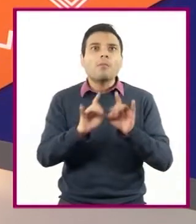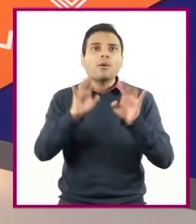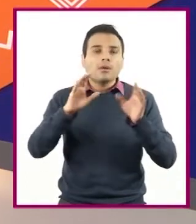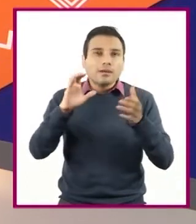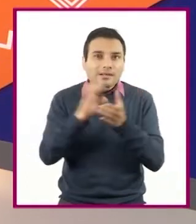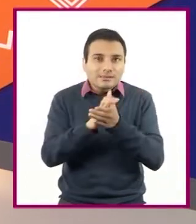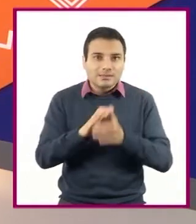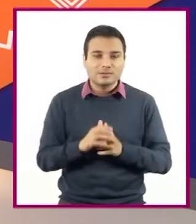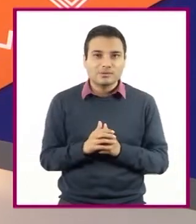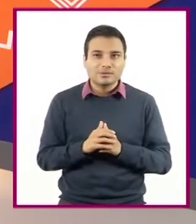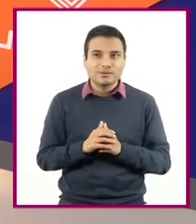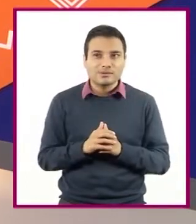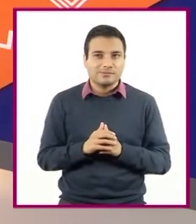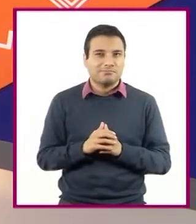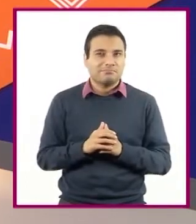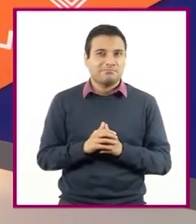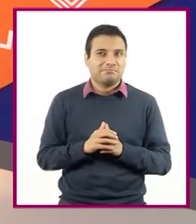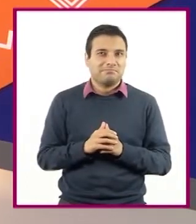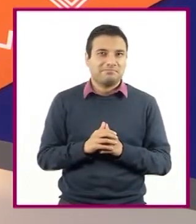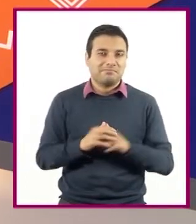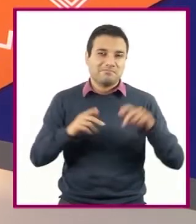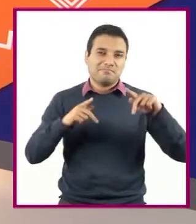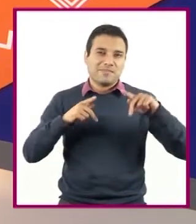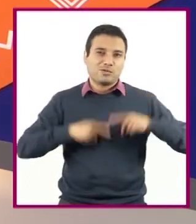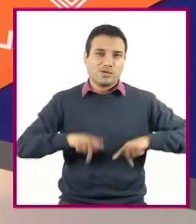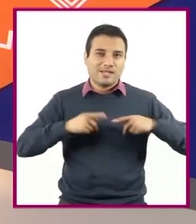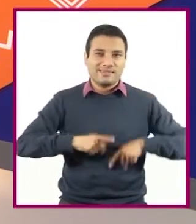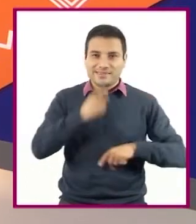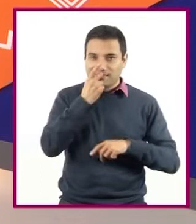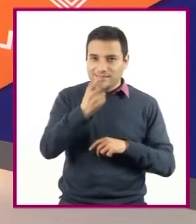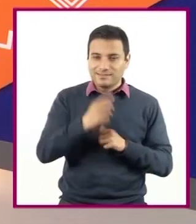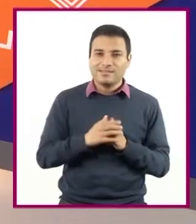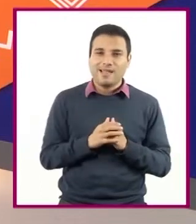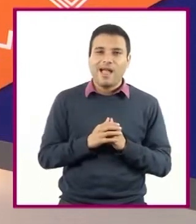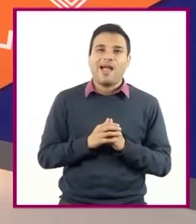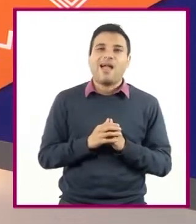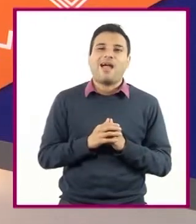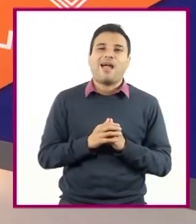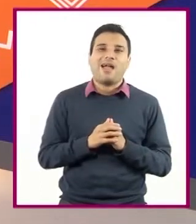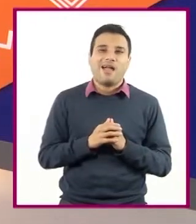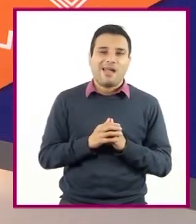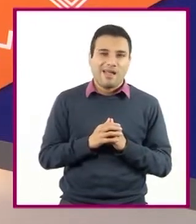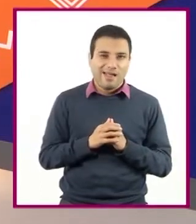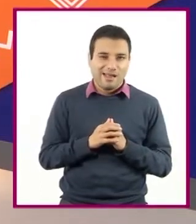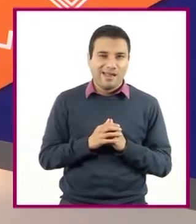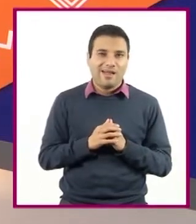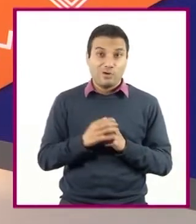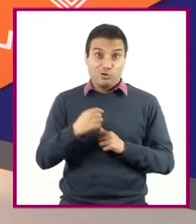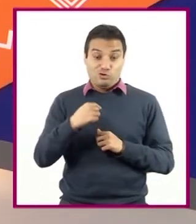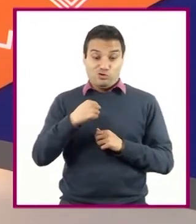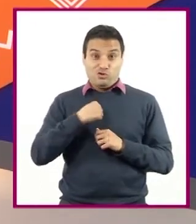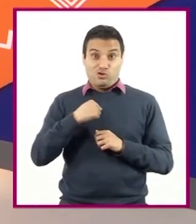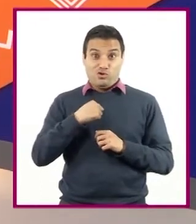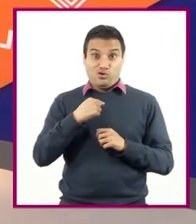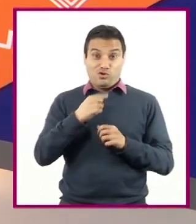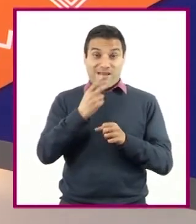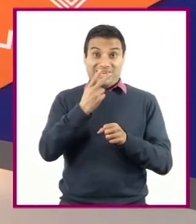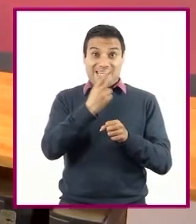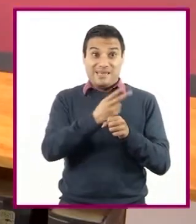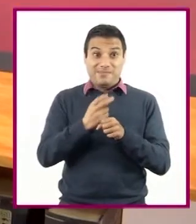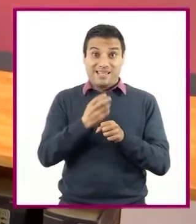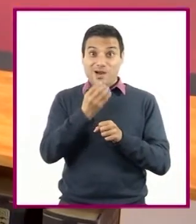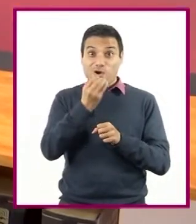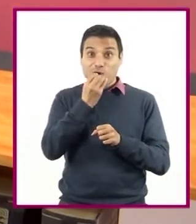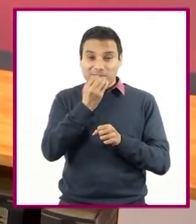casan. Será muy común que alguien más diga de ustedes que al organizar aquella primera cena, fueron la Celestina de la